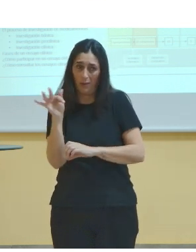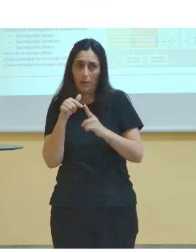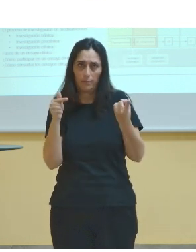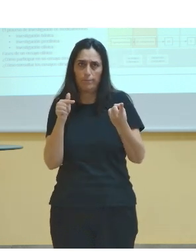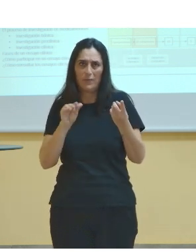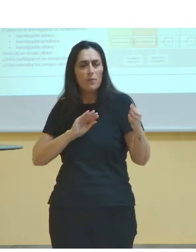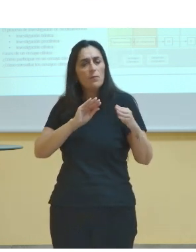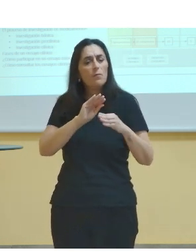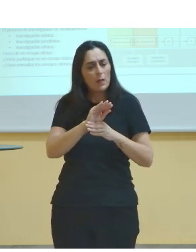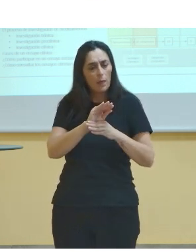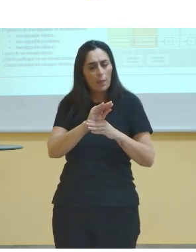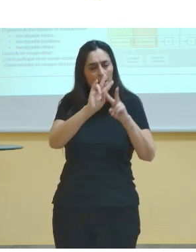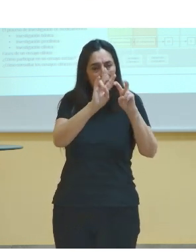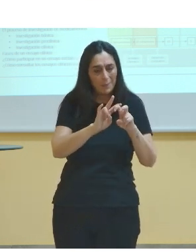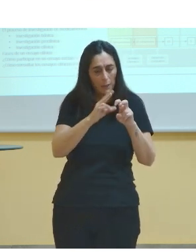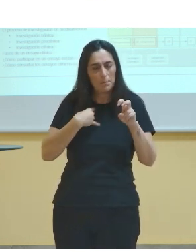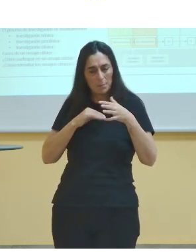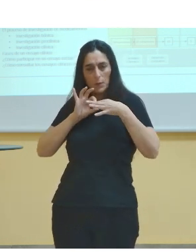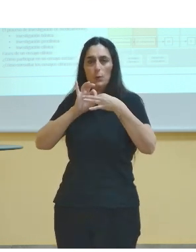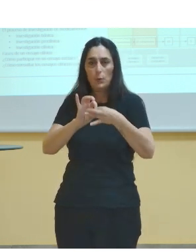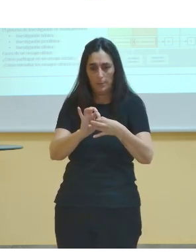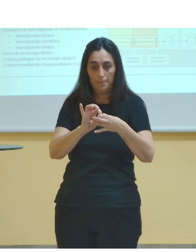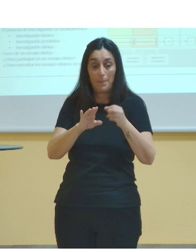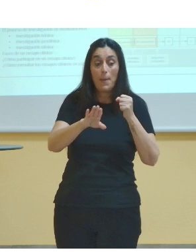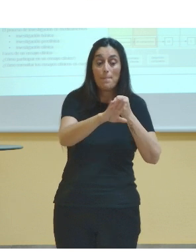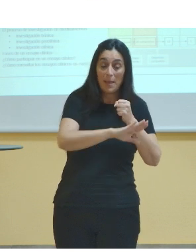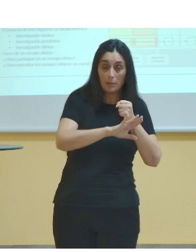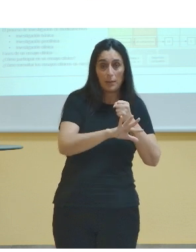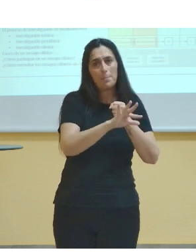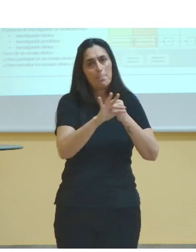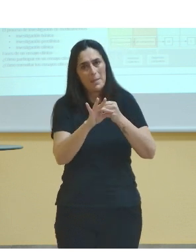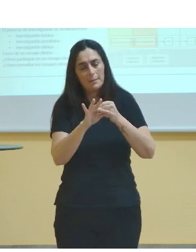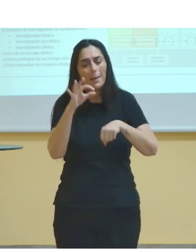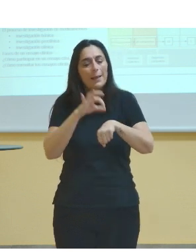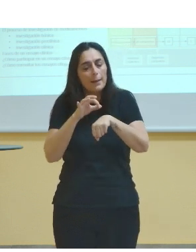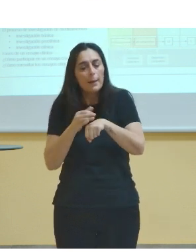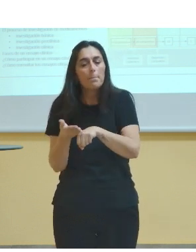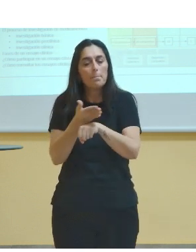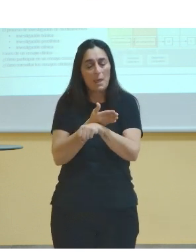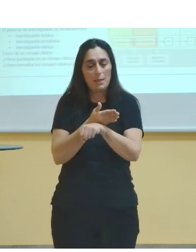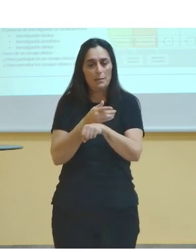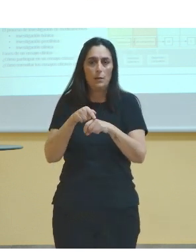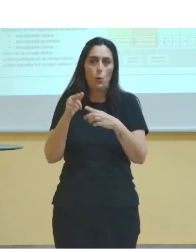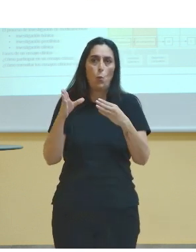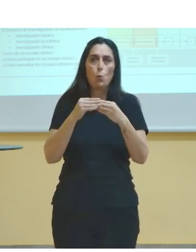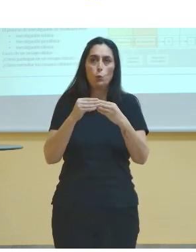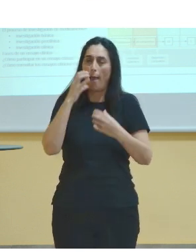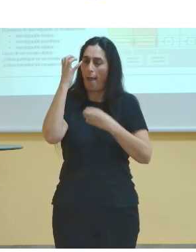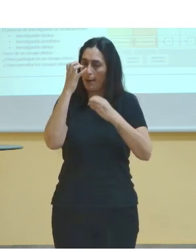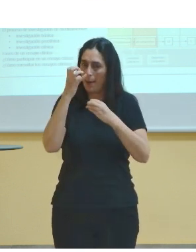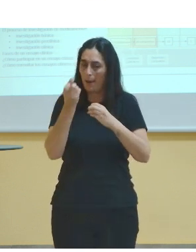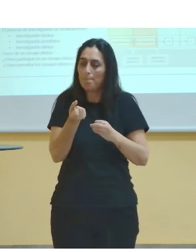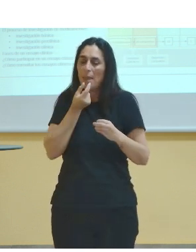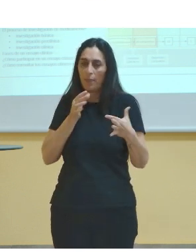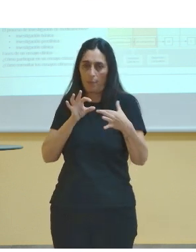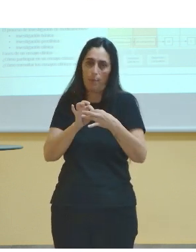financia proyectos de investigación en esa línea, en la básica y en la preclínica. En la preclínica es donde se usan modelos animales